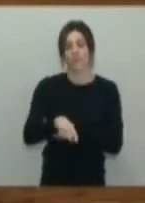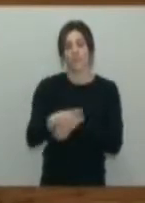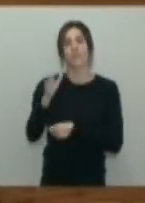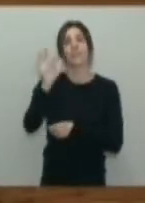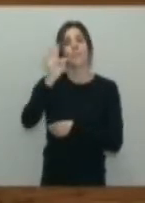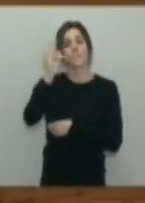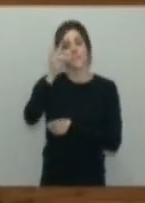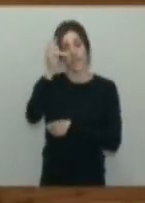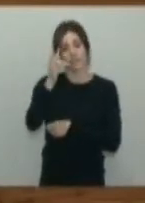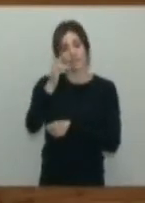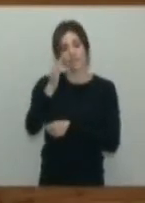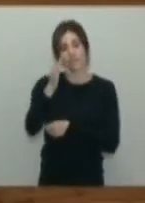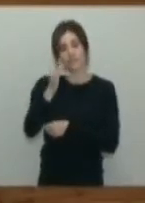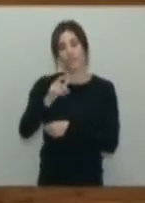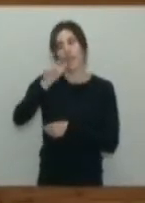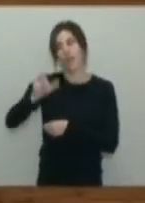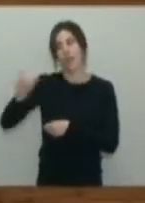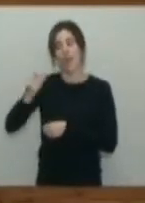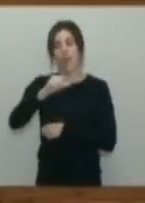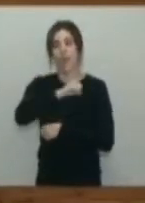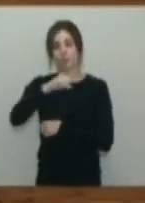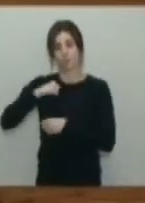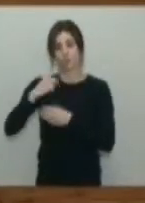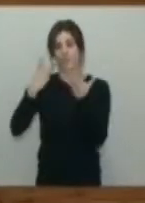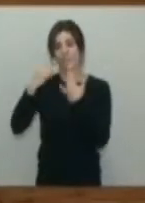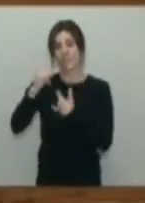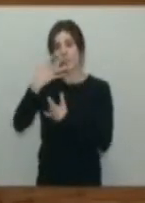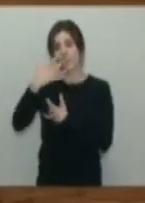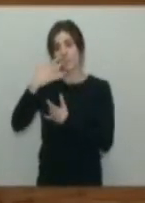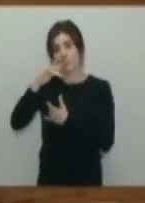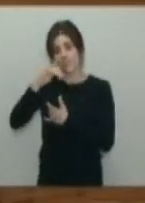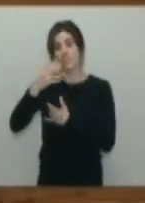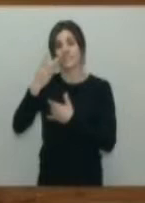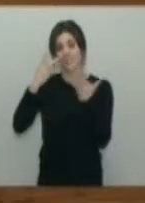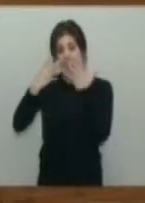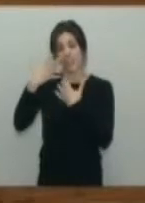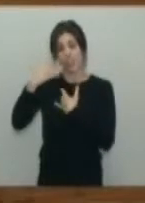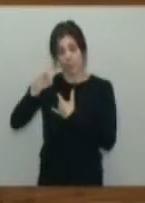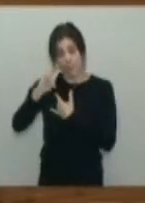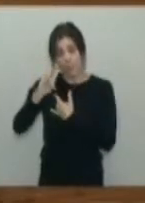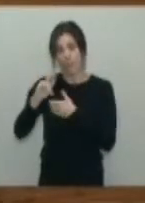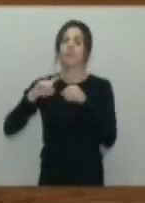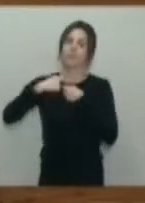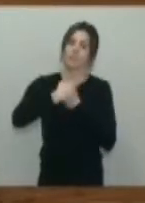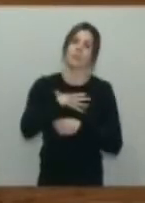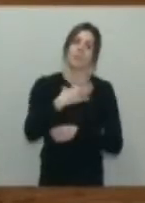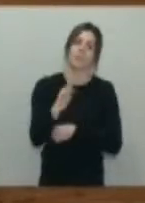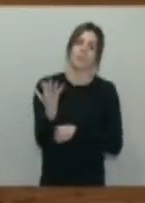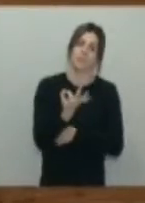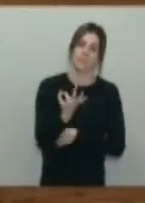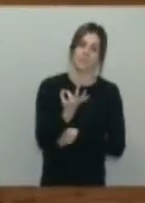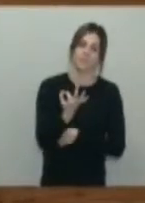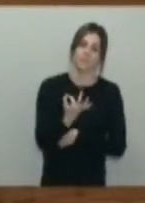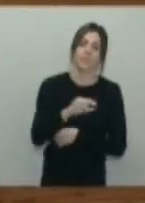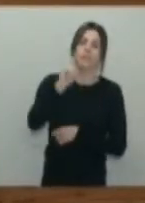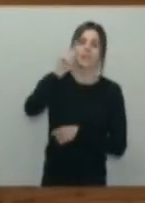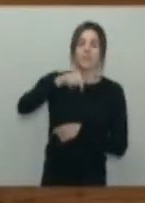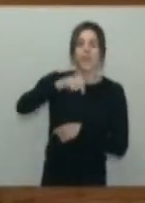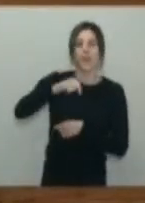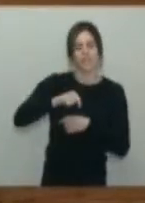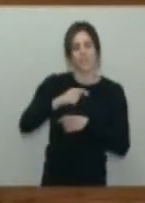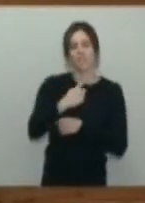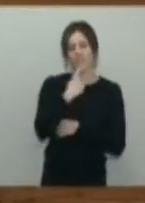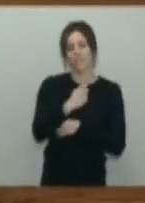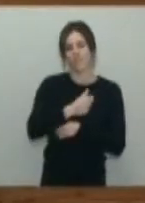más de 75.000 autónomos que tenemos en Asturias. Nuestra sociedad es mucho más compleja y hace años que ha superado ya la tradicional dicotomía